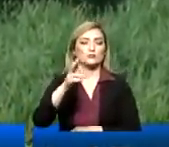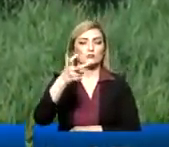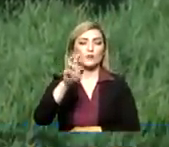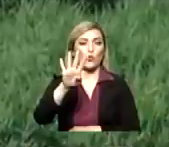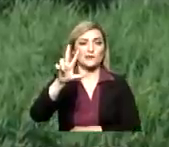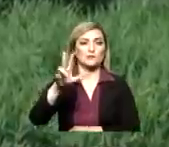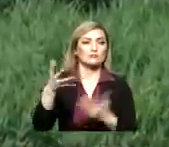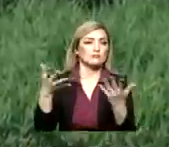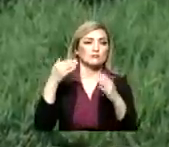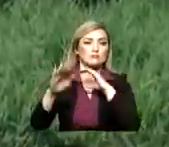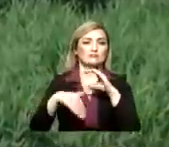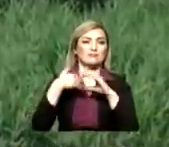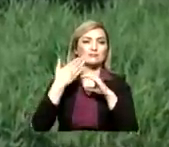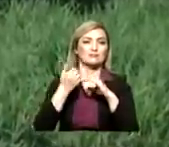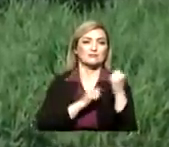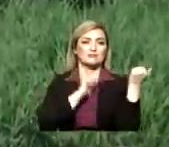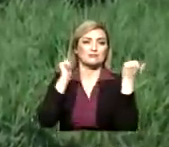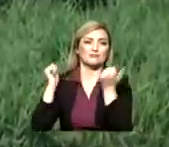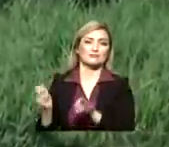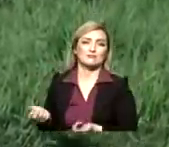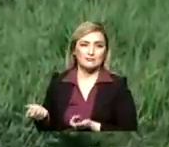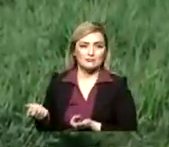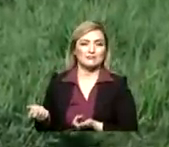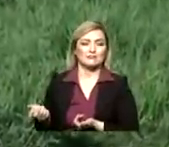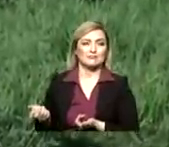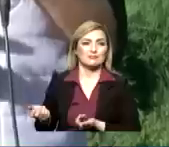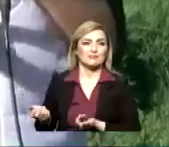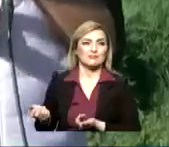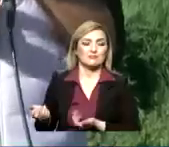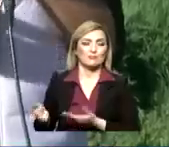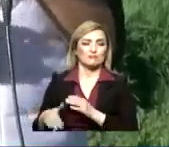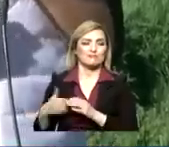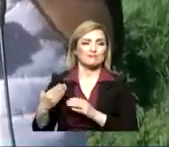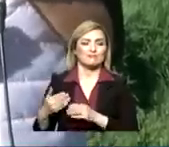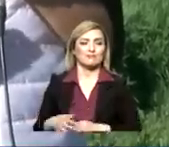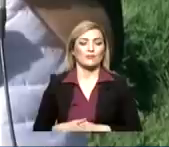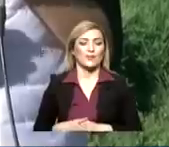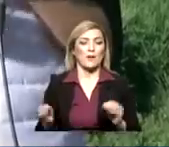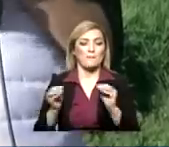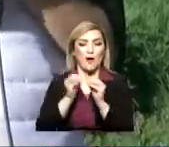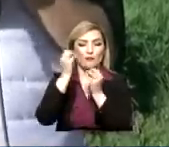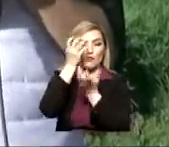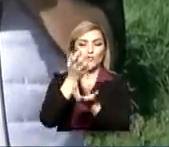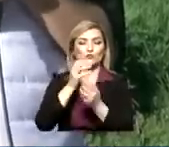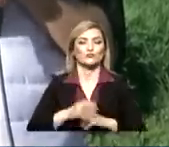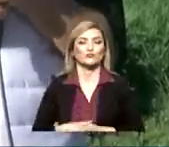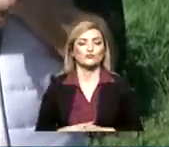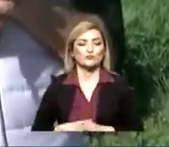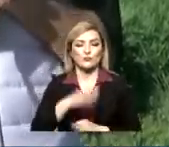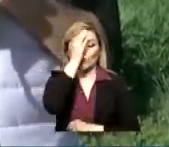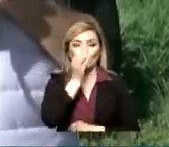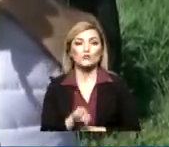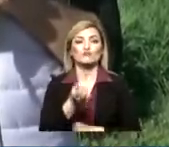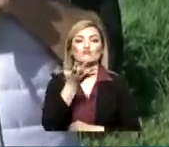0994-891343. Y nuestro correo electrónico de primera mano, @teleamazonas.com. Regresamos con ustedes a estudios con más información. Muy buenos días. Buen